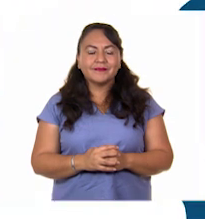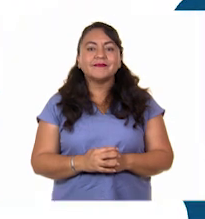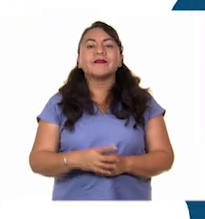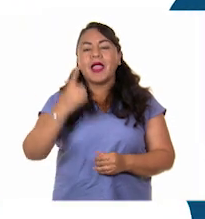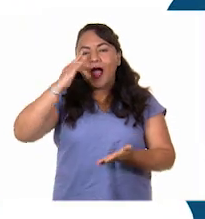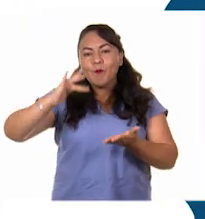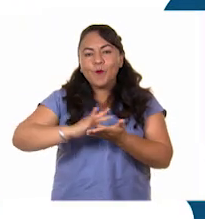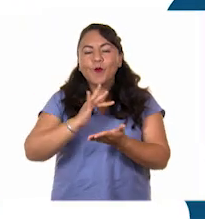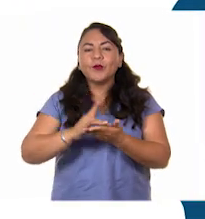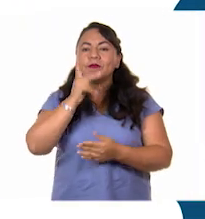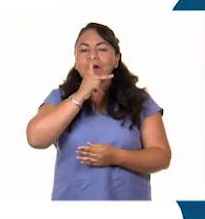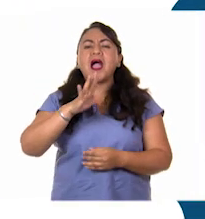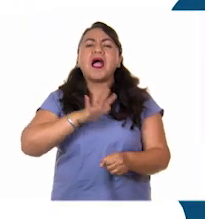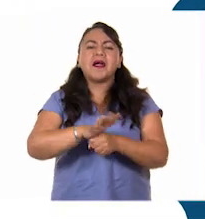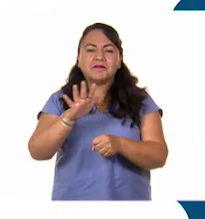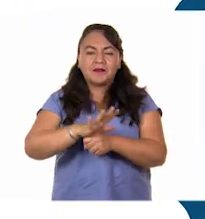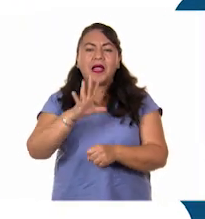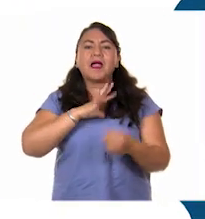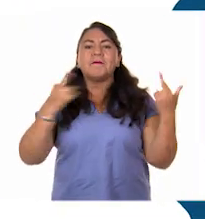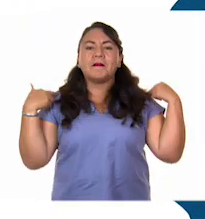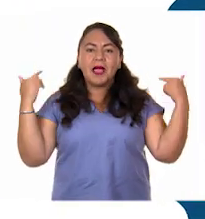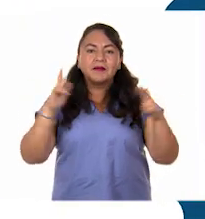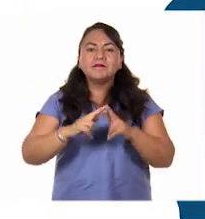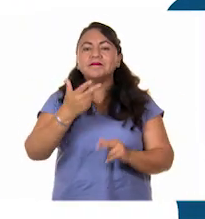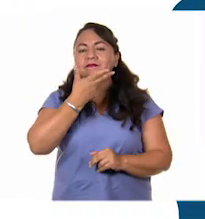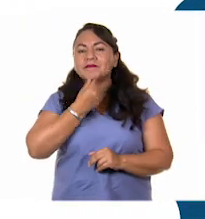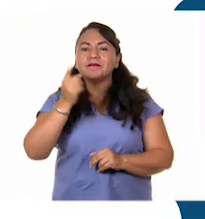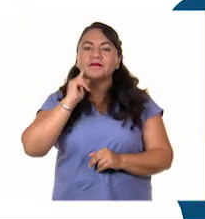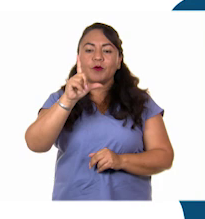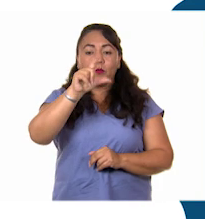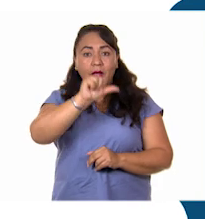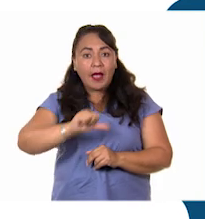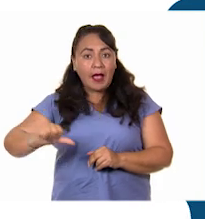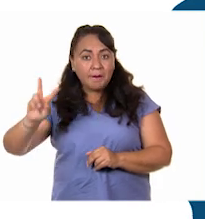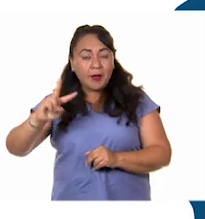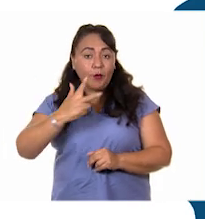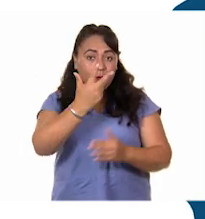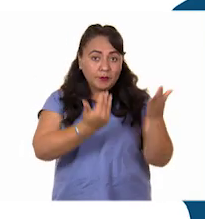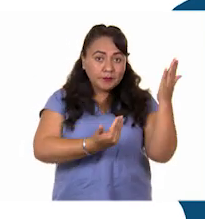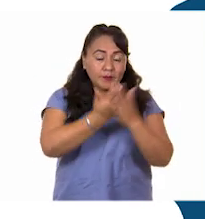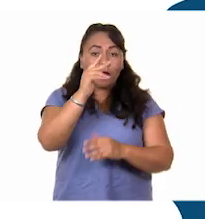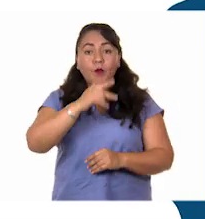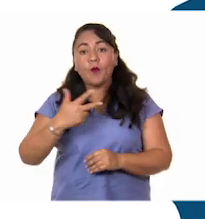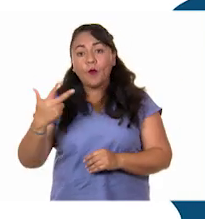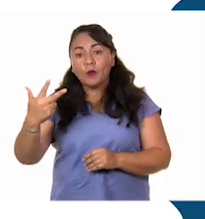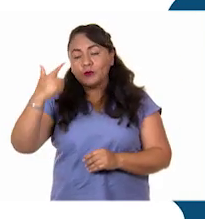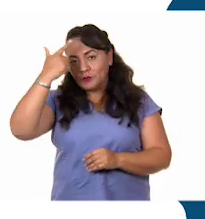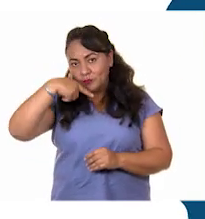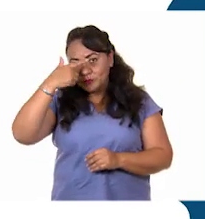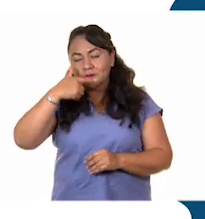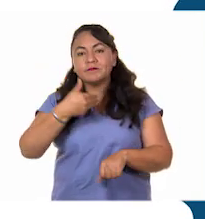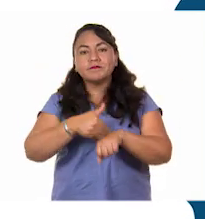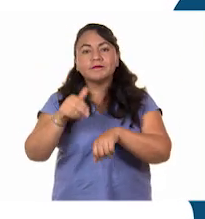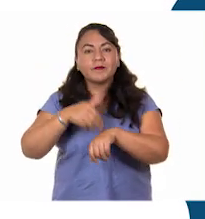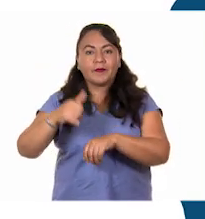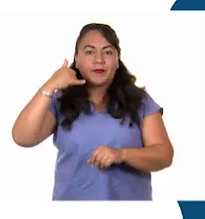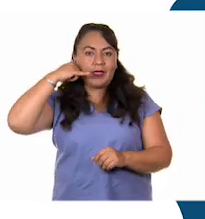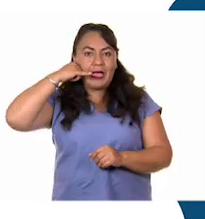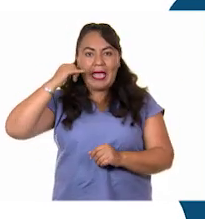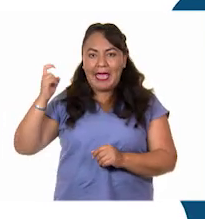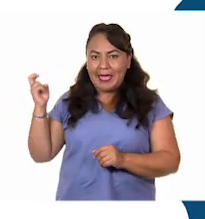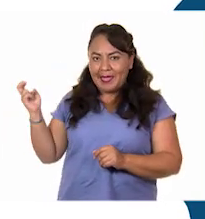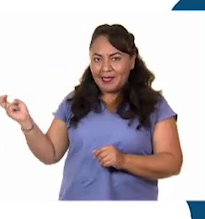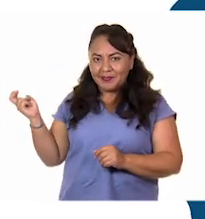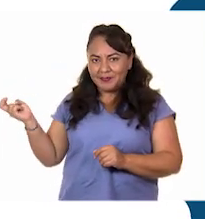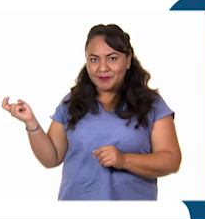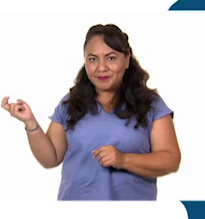Para apoyo pedagógico, hay maestras y maestros de lunes a viernes de 8 a 20 horas en el teléfono 55